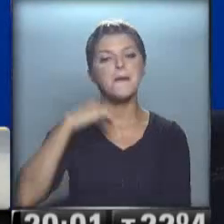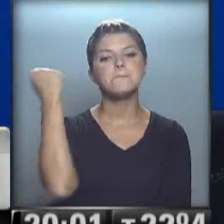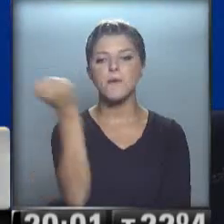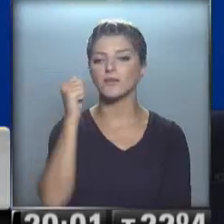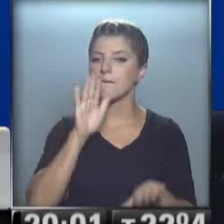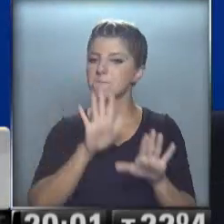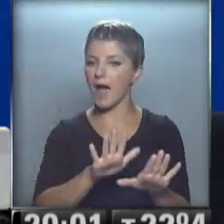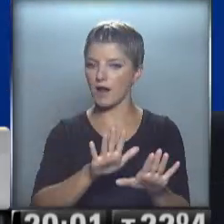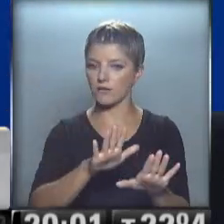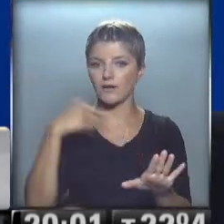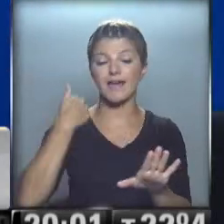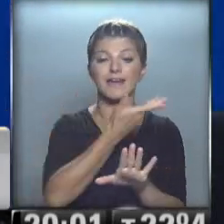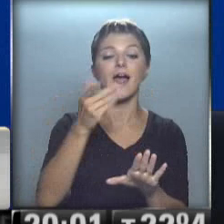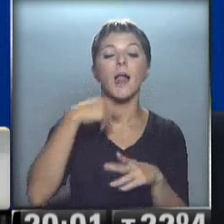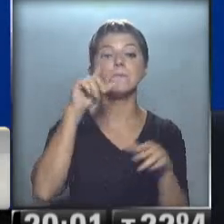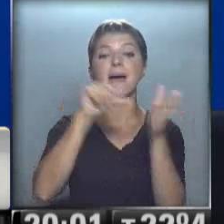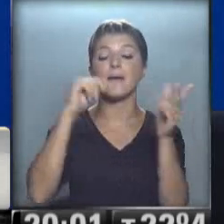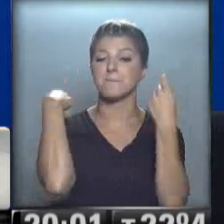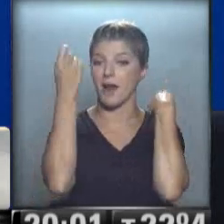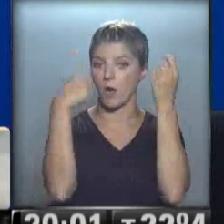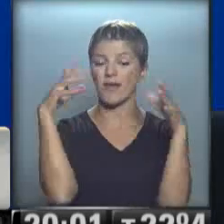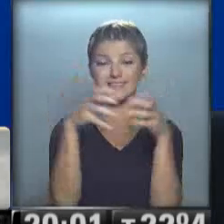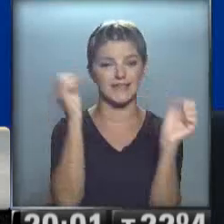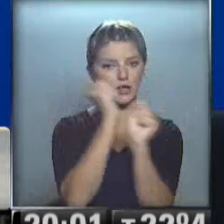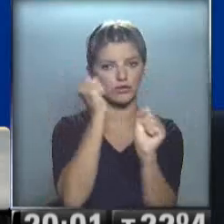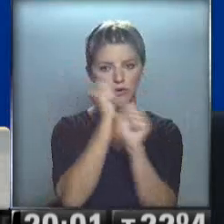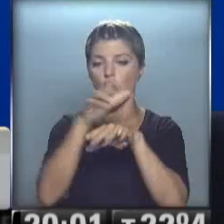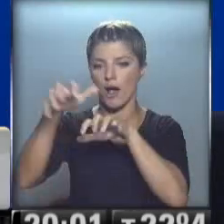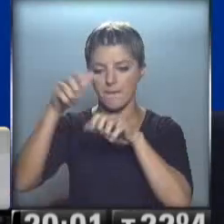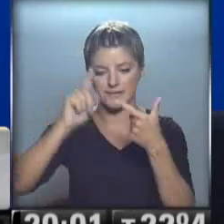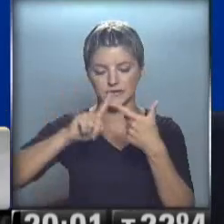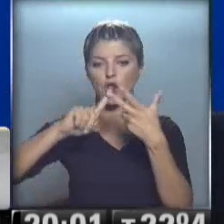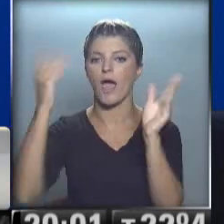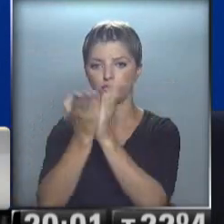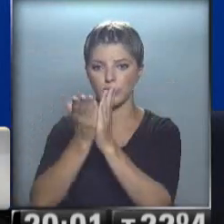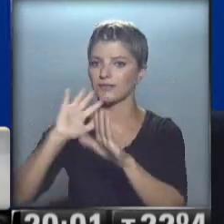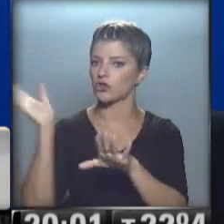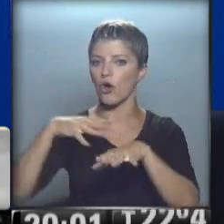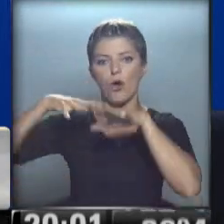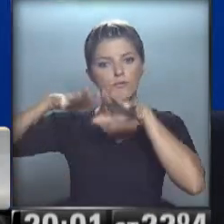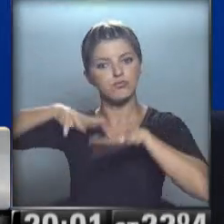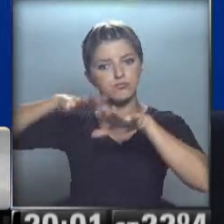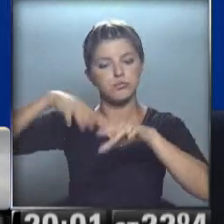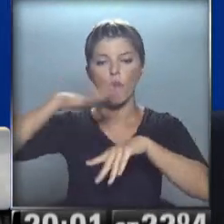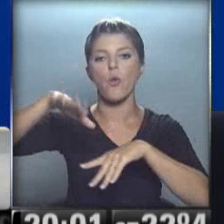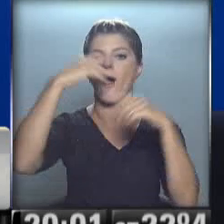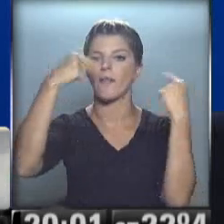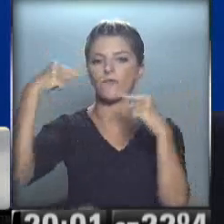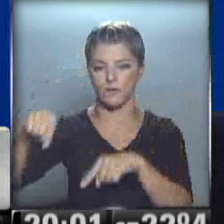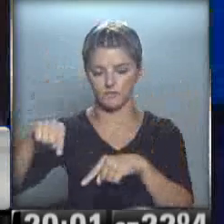huelga general en el Paraguay. Sindicatos de trabajadores, campesinos y estudiantes marcharon por diferentes puntos del país.